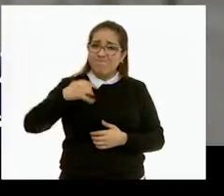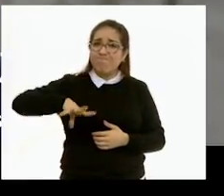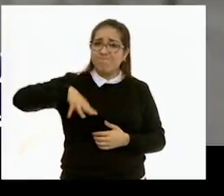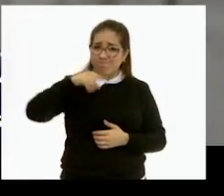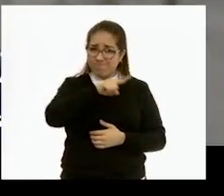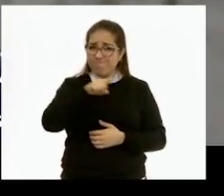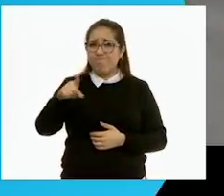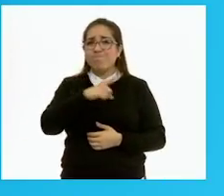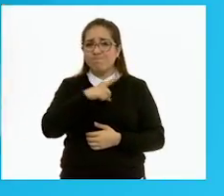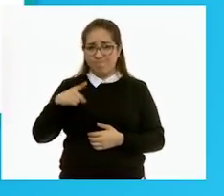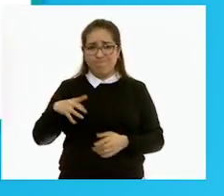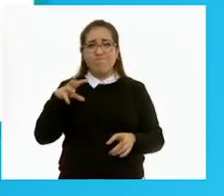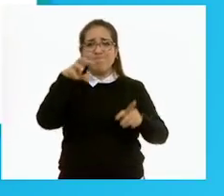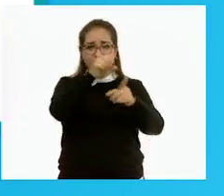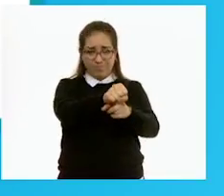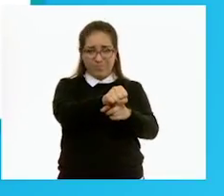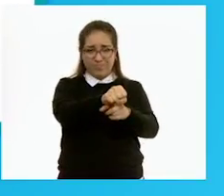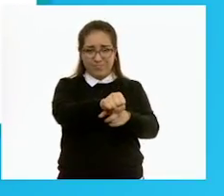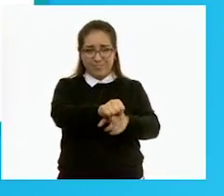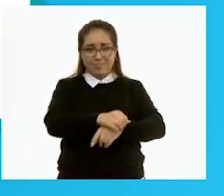quieres llegar.